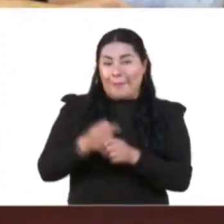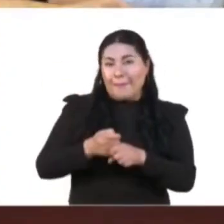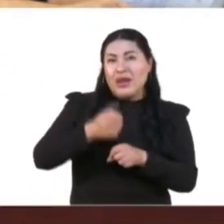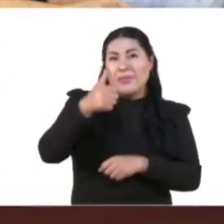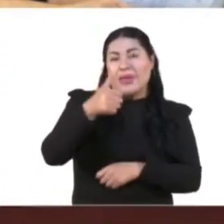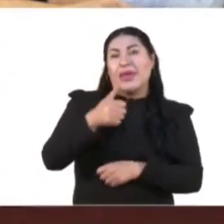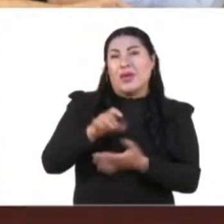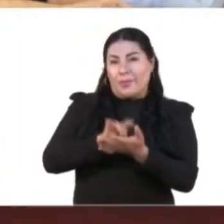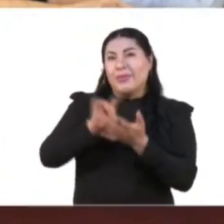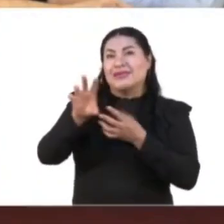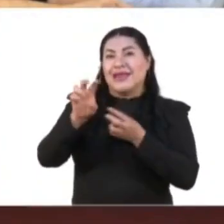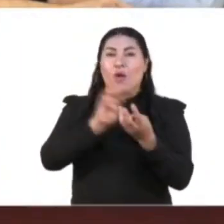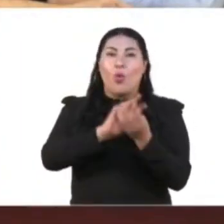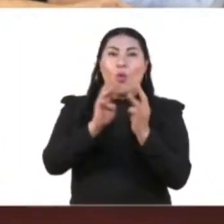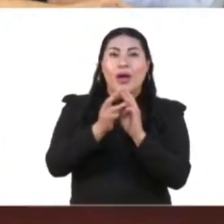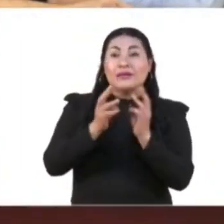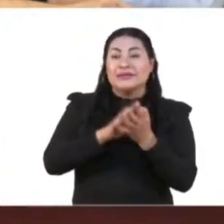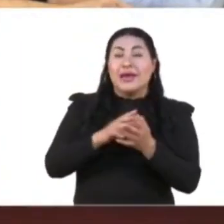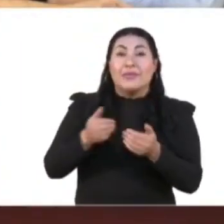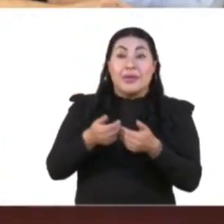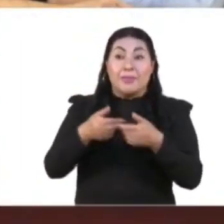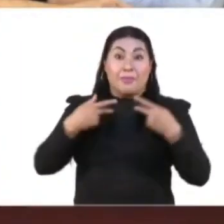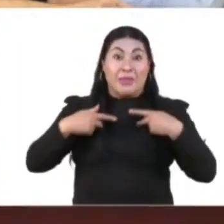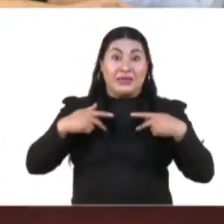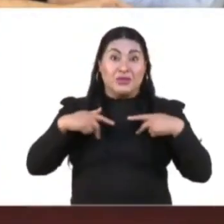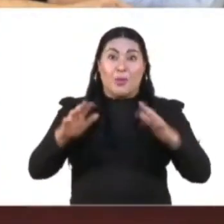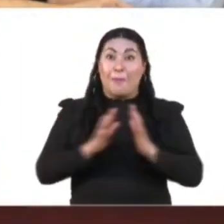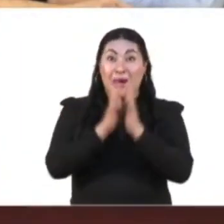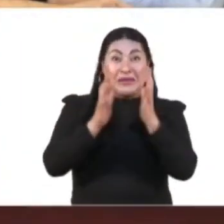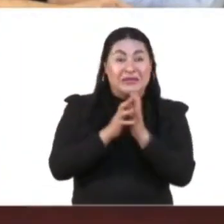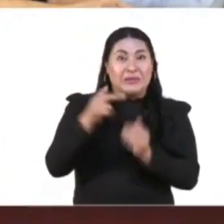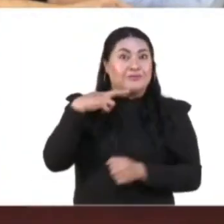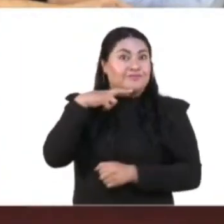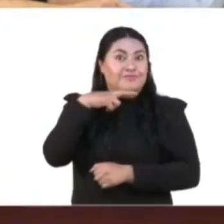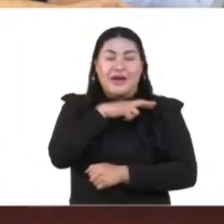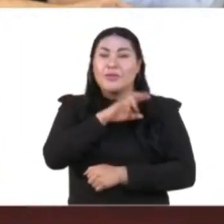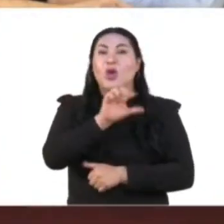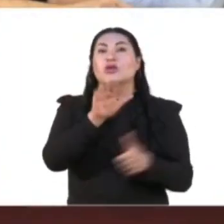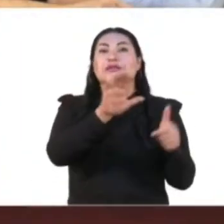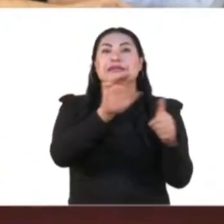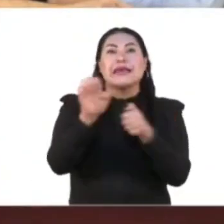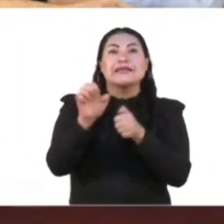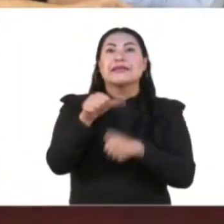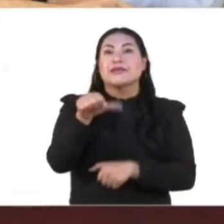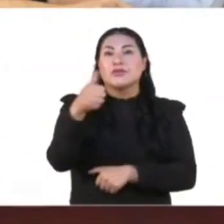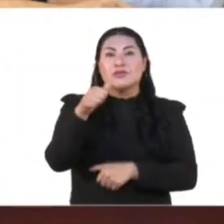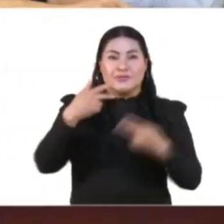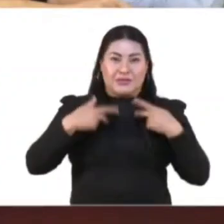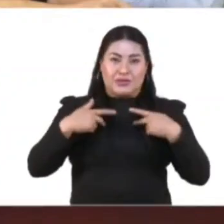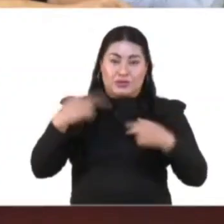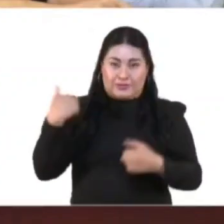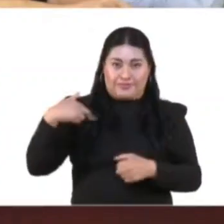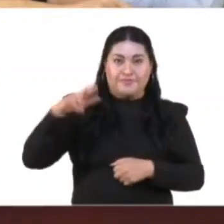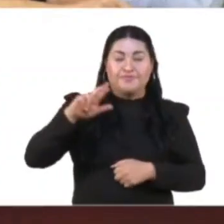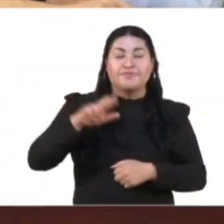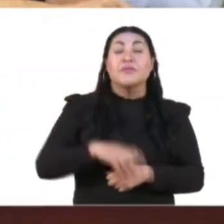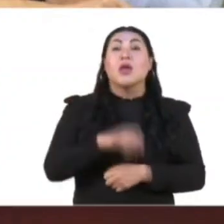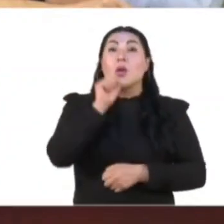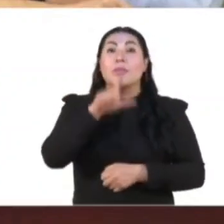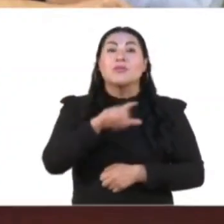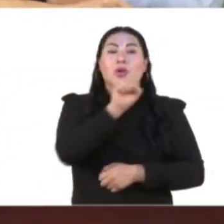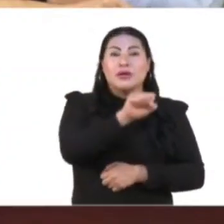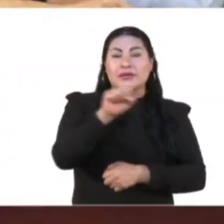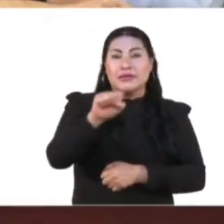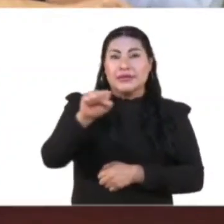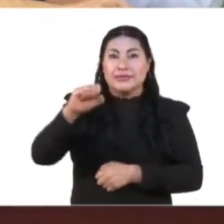rompió récord en este sentido porque participaron de manera inmediata 611 voluntarios. La Secretaría de Seguridad